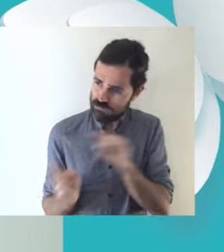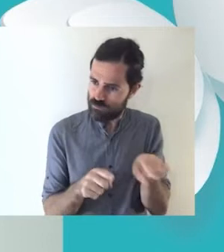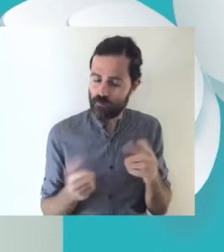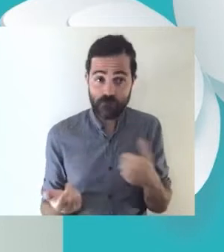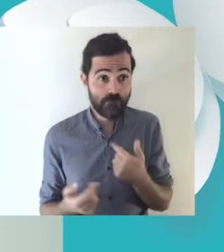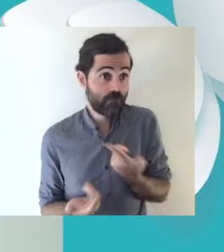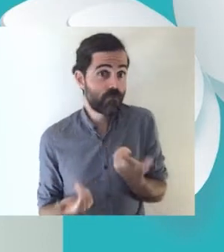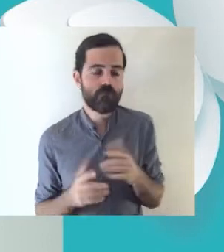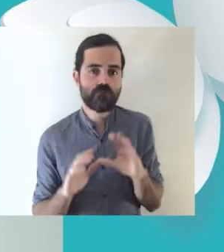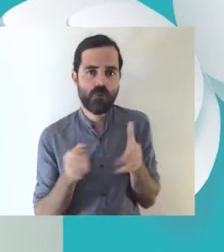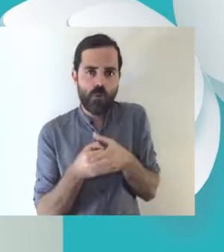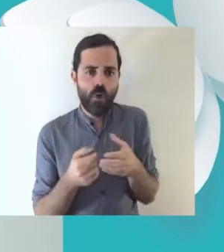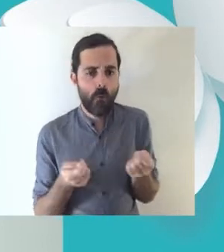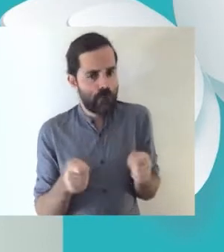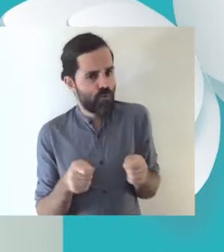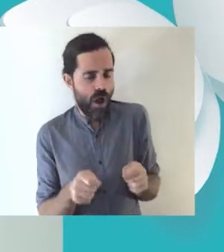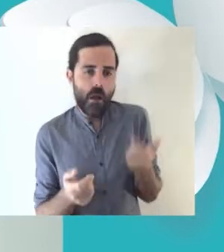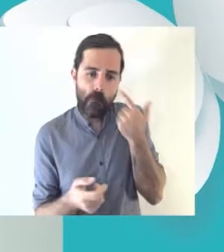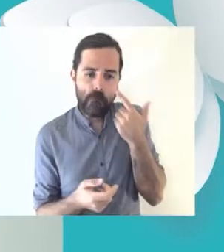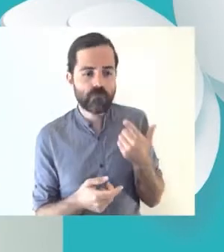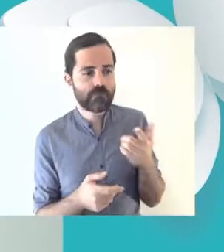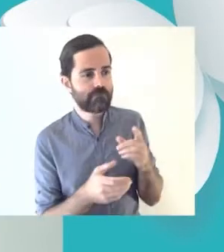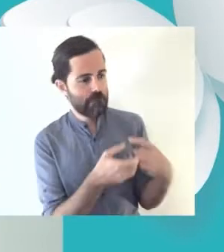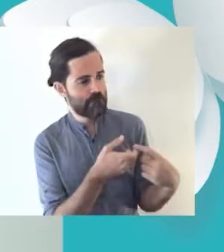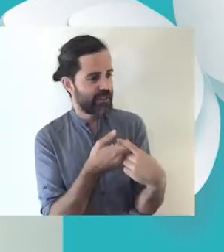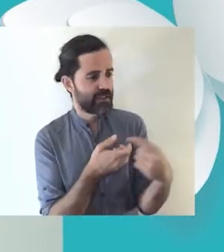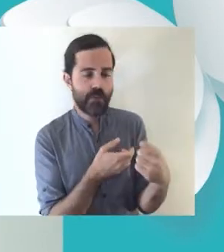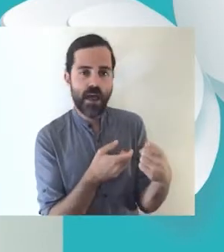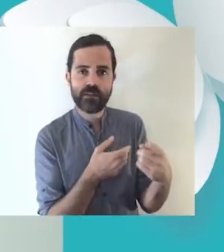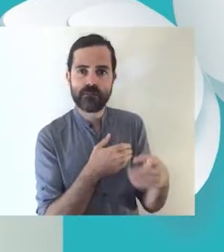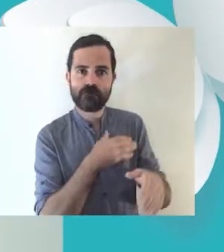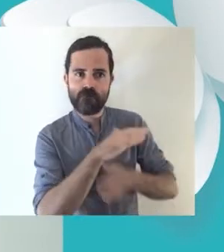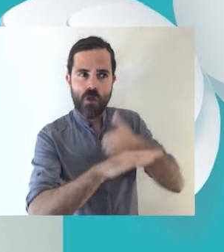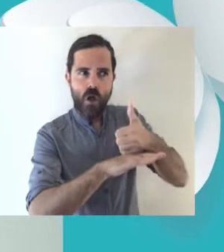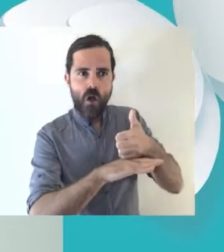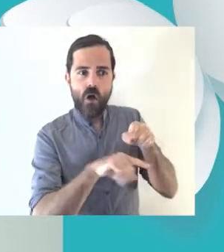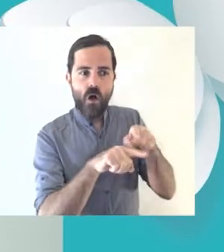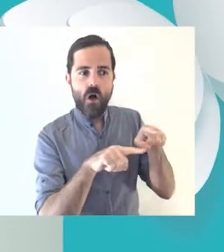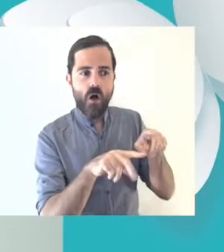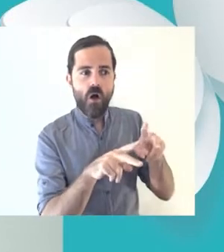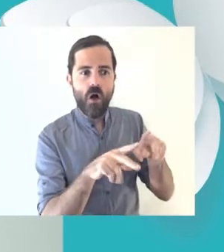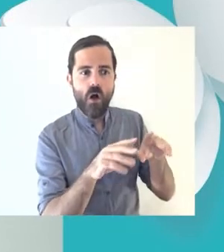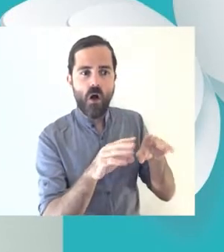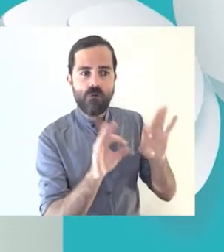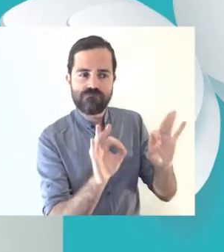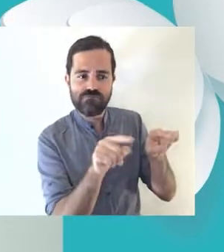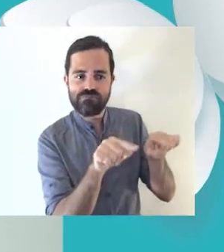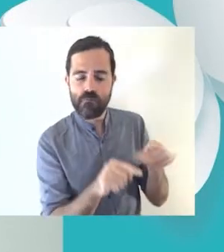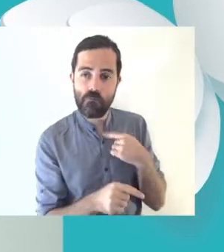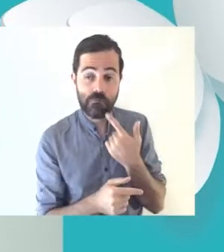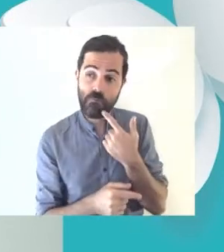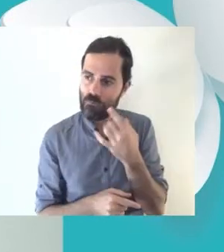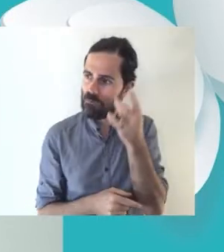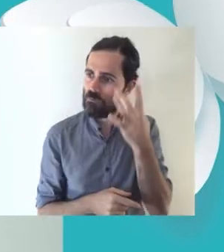éxito. Los participantes y la organización se quedó sorprendida de la calidad del servicio. Eso nos animó a continuar. Y en